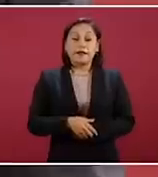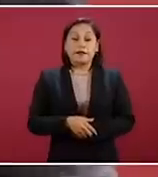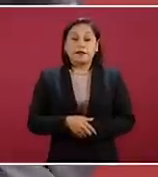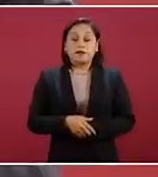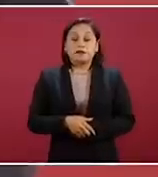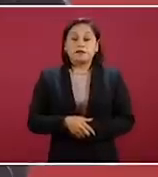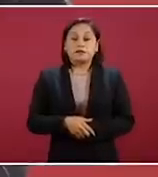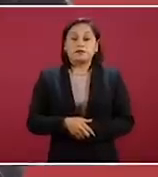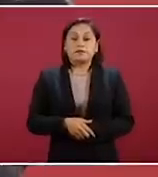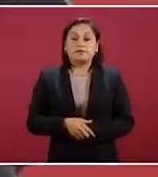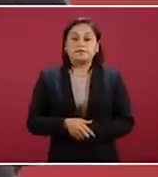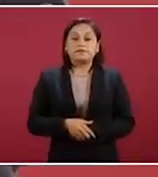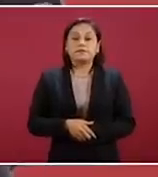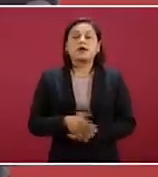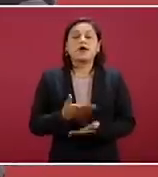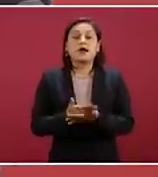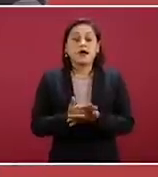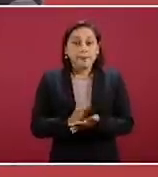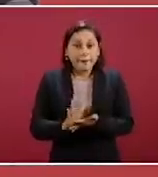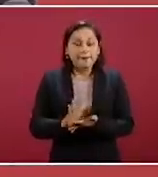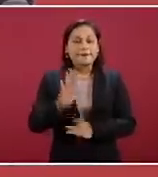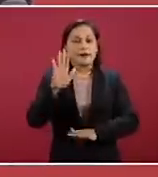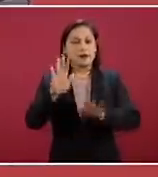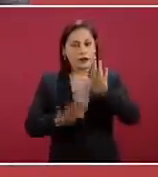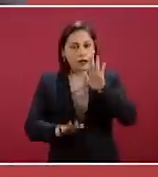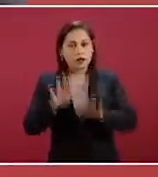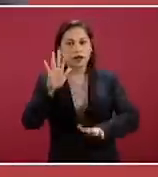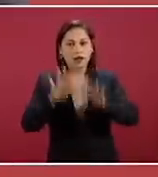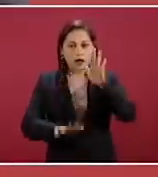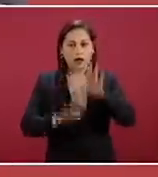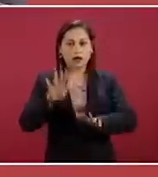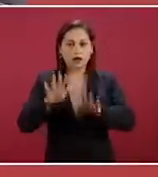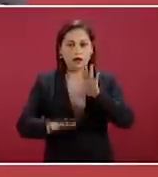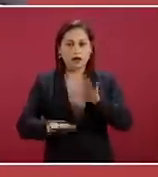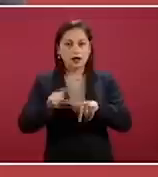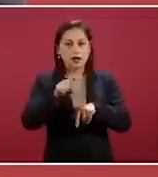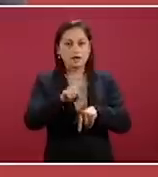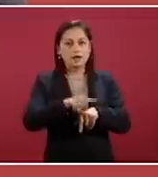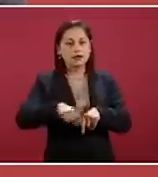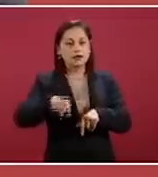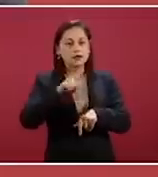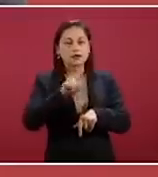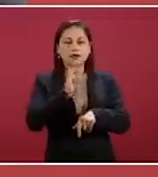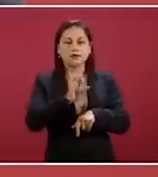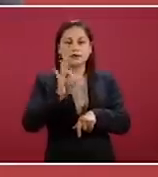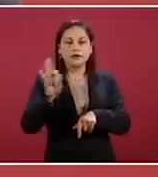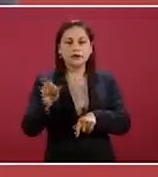hasta se les ha adelantado